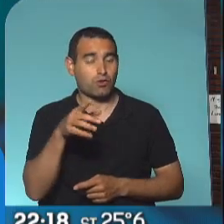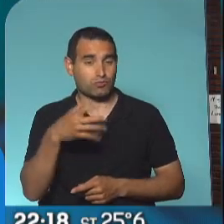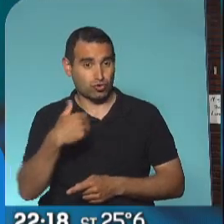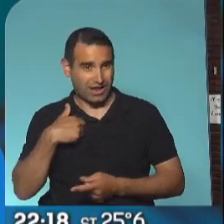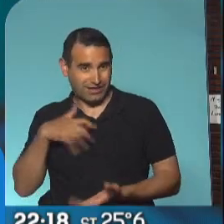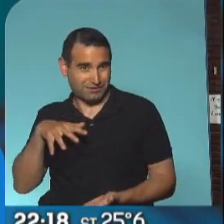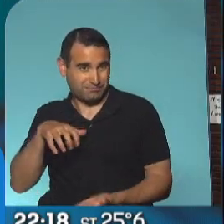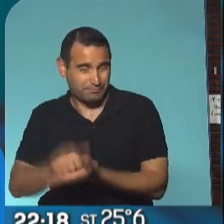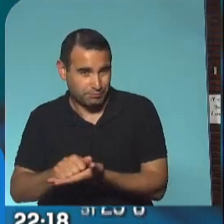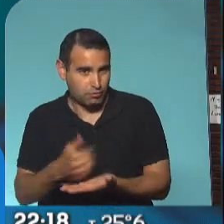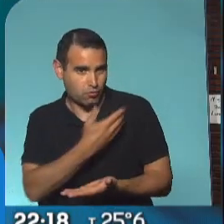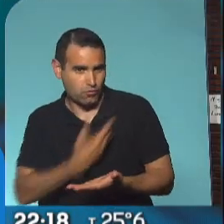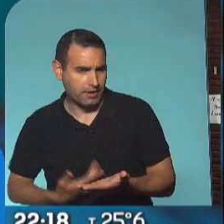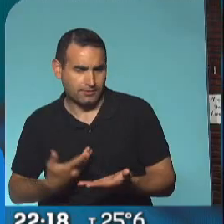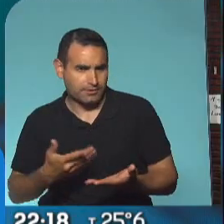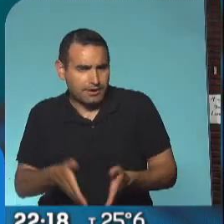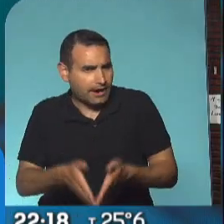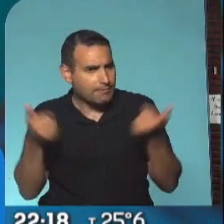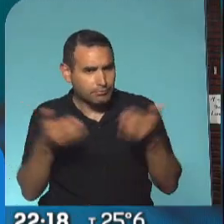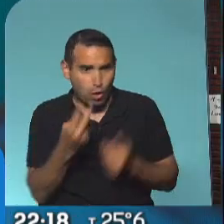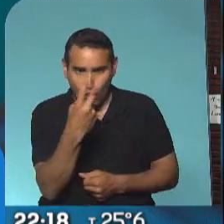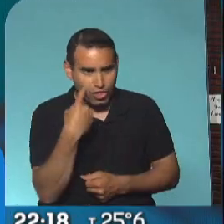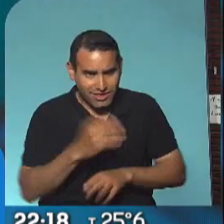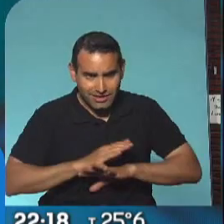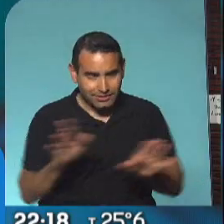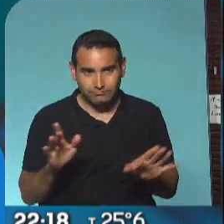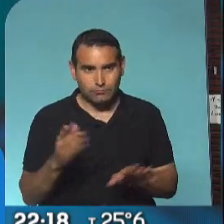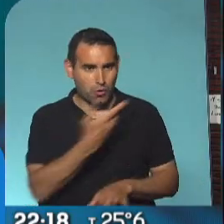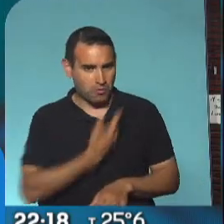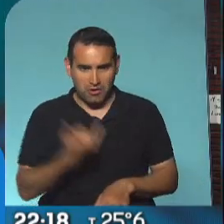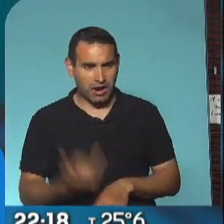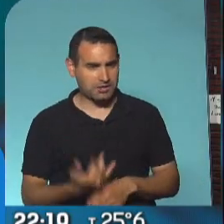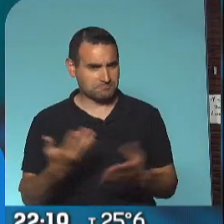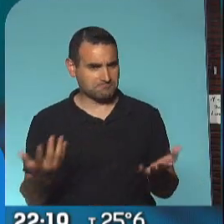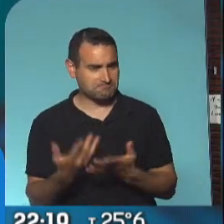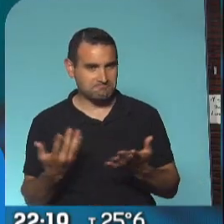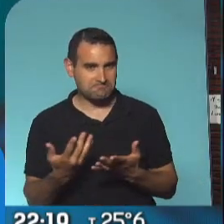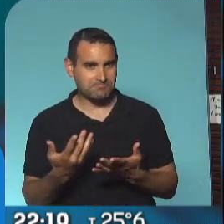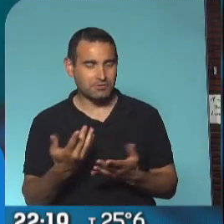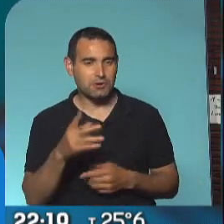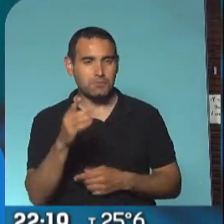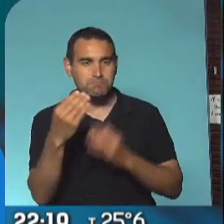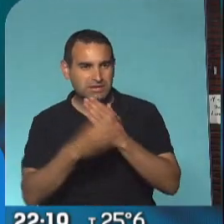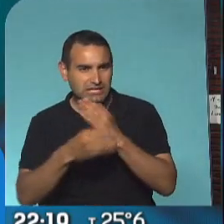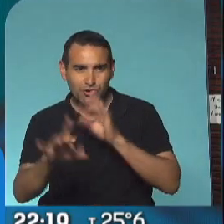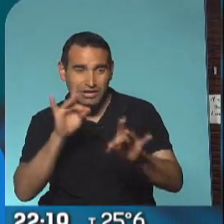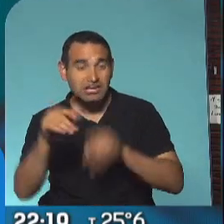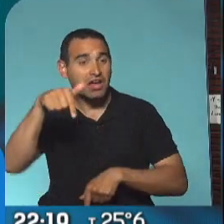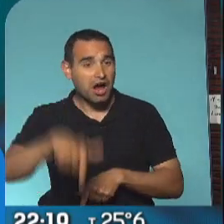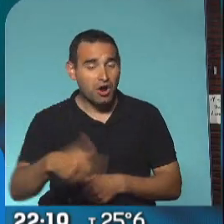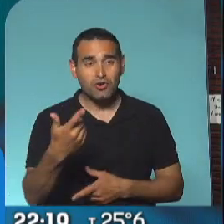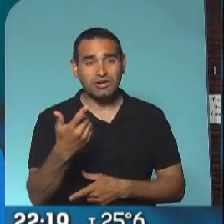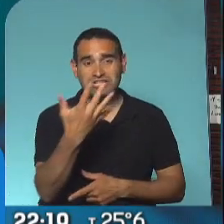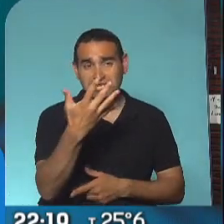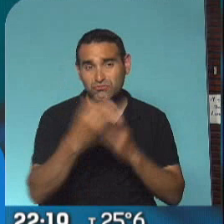y se construyó una ingeniería en 2 días, hay un gobierno, primera designación de ministros, ahora designó los 5